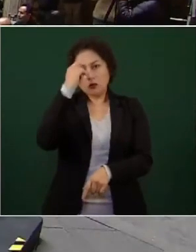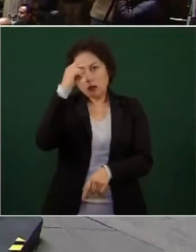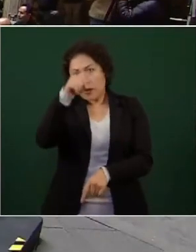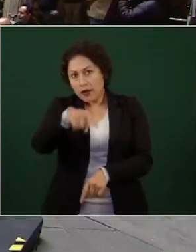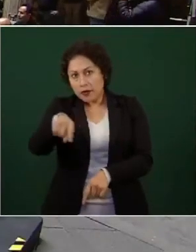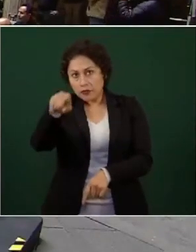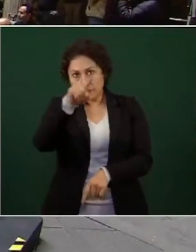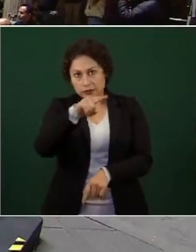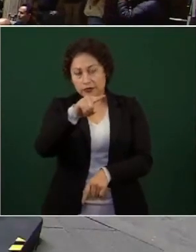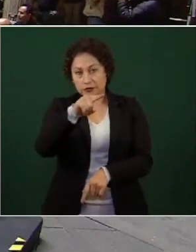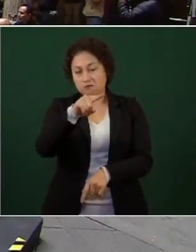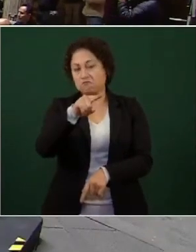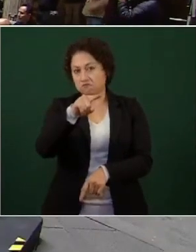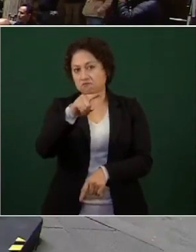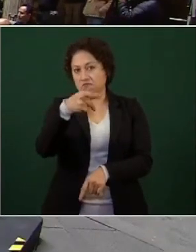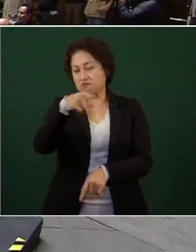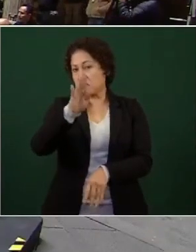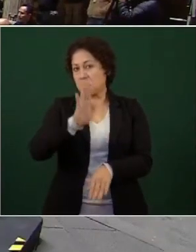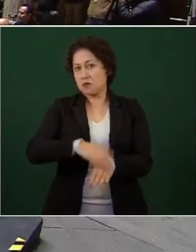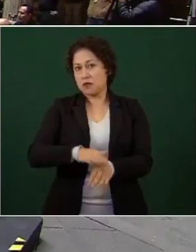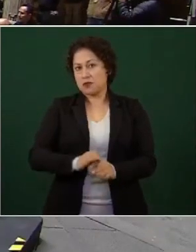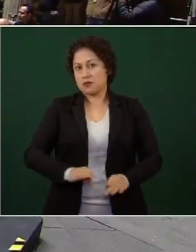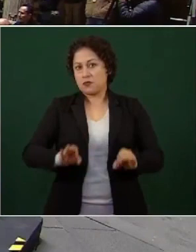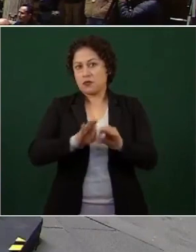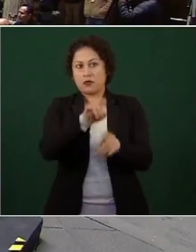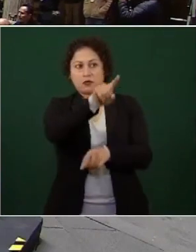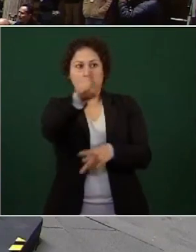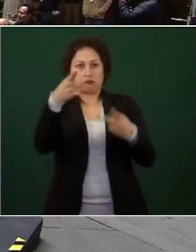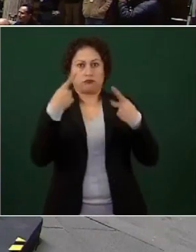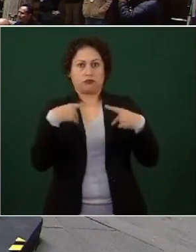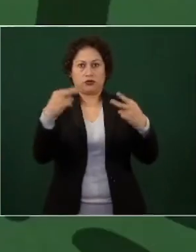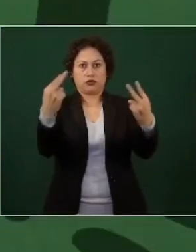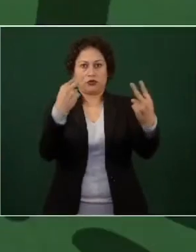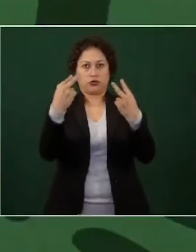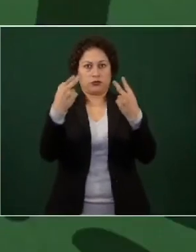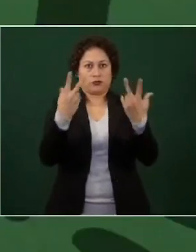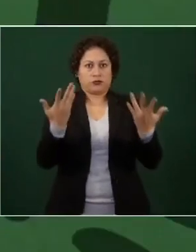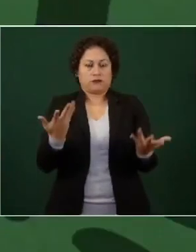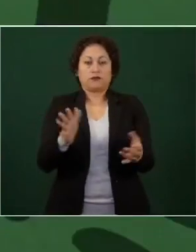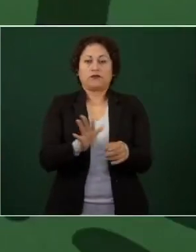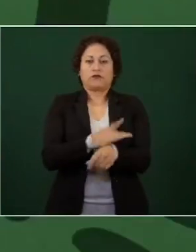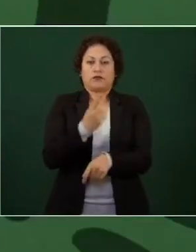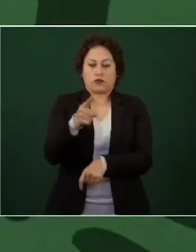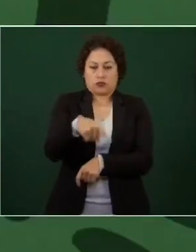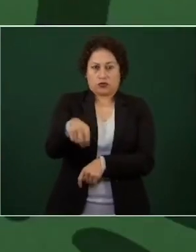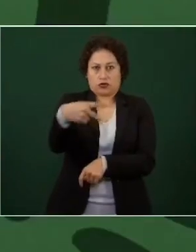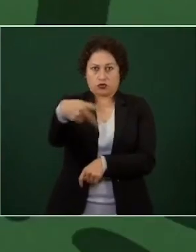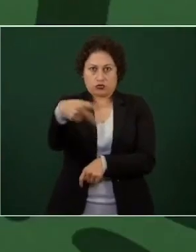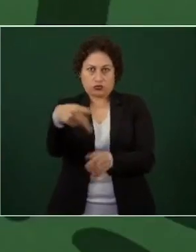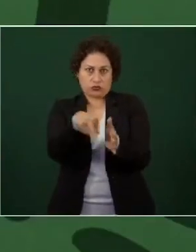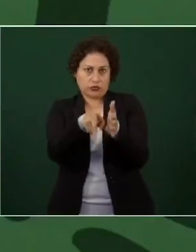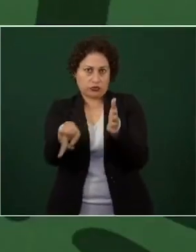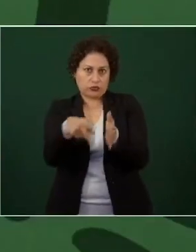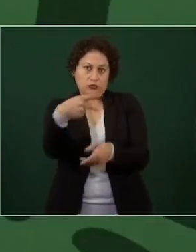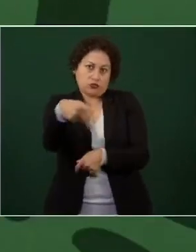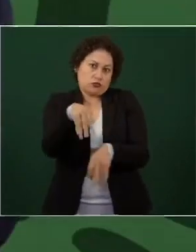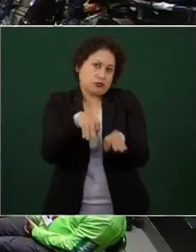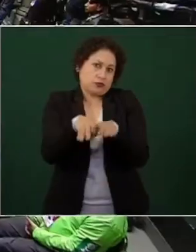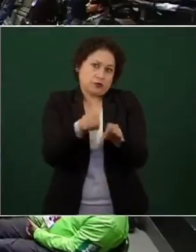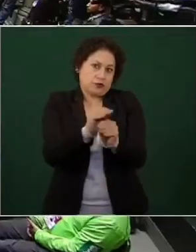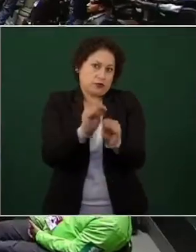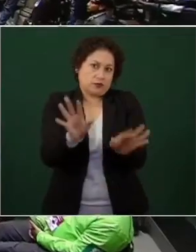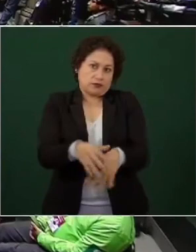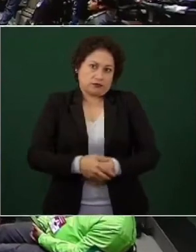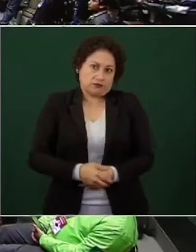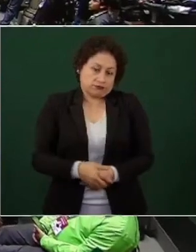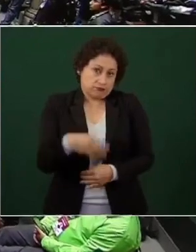pero fundamentalmente a la gente, porque ustedes, ese es su oficio,